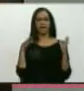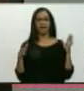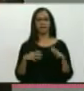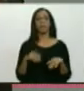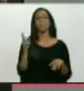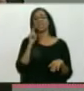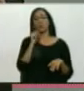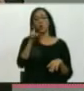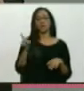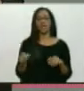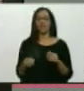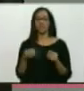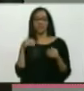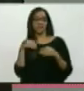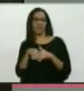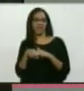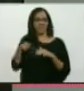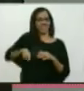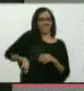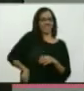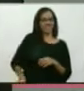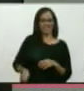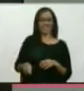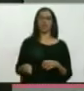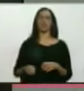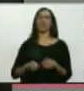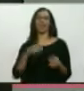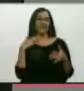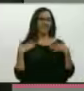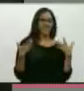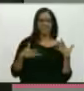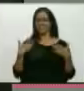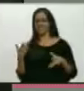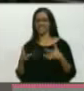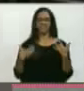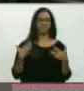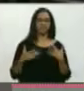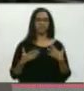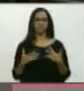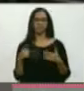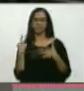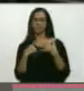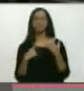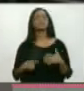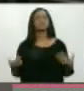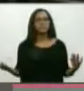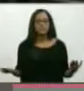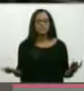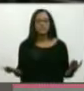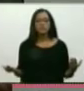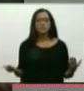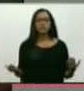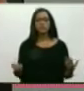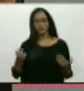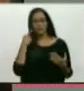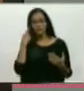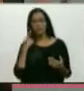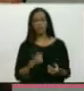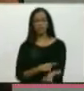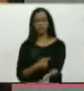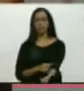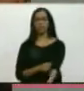Mientras ustedes se la quedan de la Dolce Vita, vacilándose una, etcétera, etcétera. ¿Ah? O sea, para que te des cuenta,